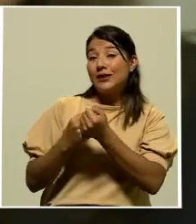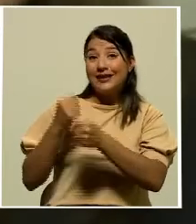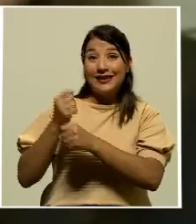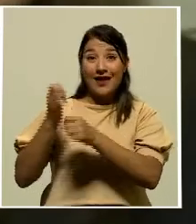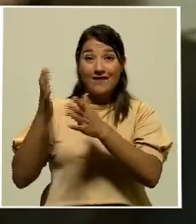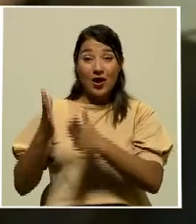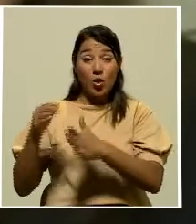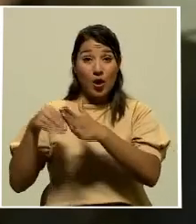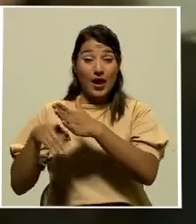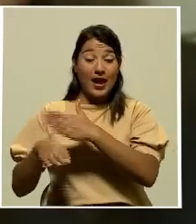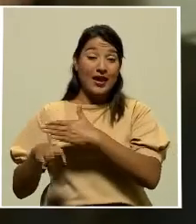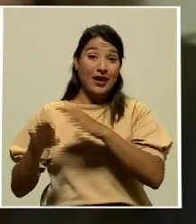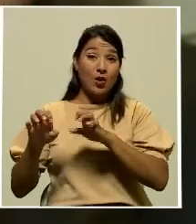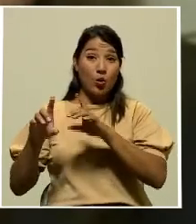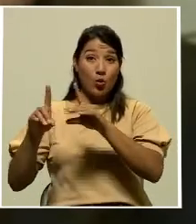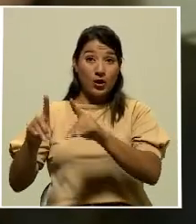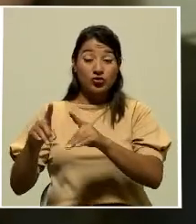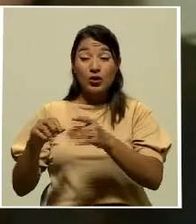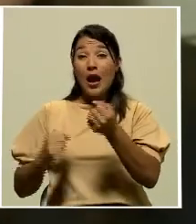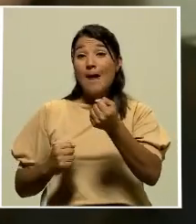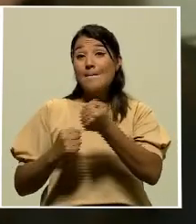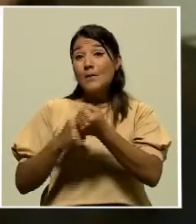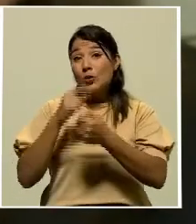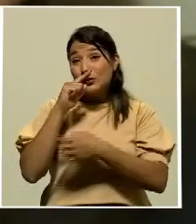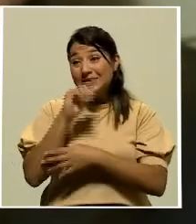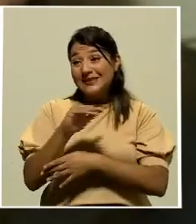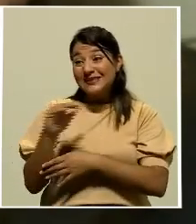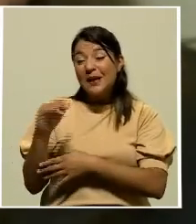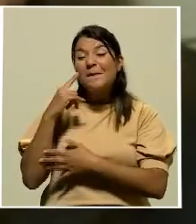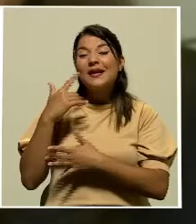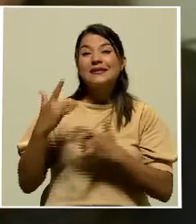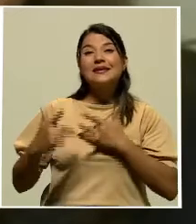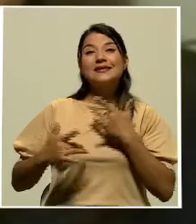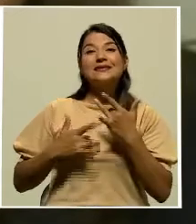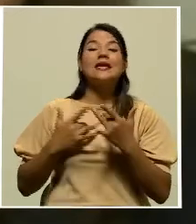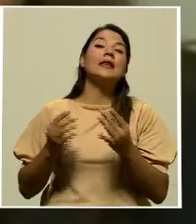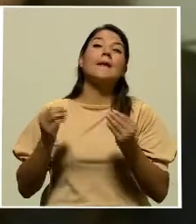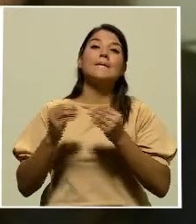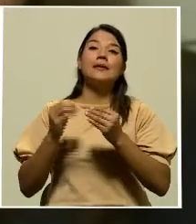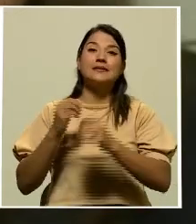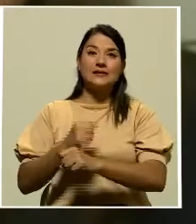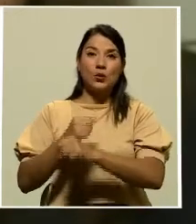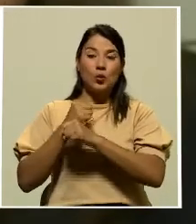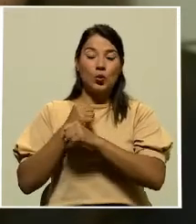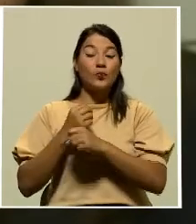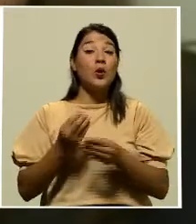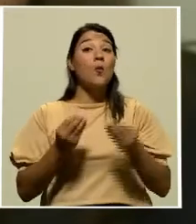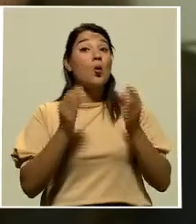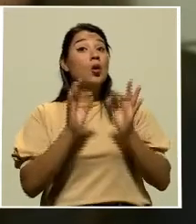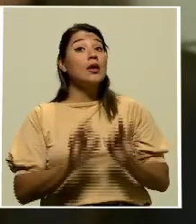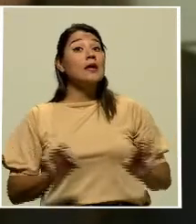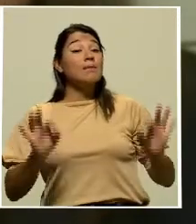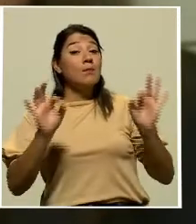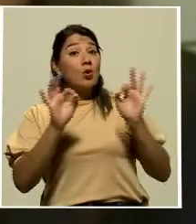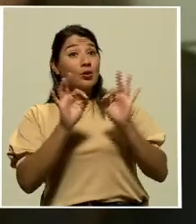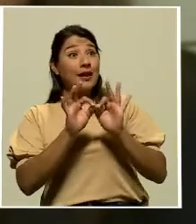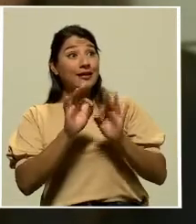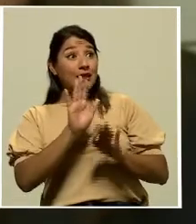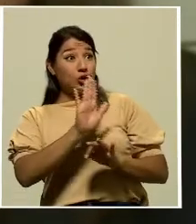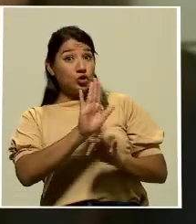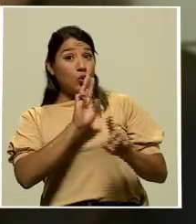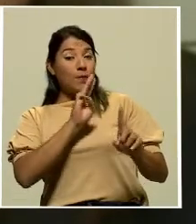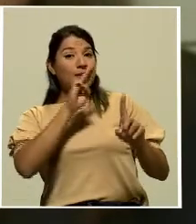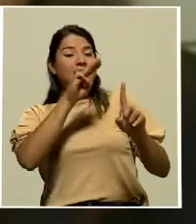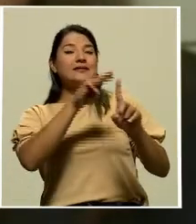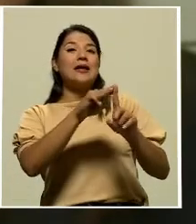y garantizar este entorno seguro. Qué importante este mensaje que usted